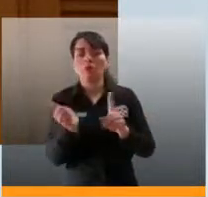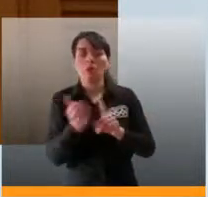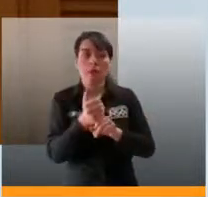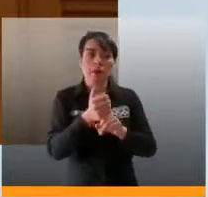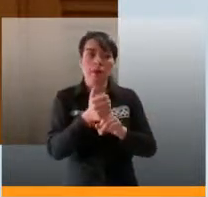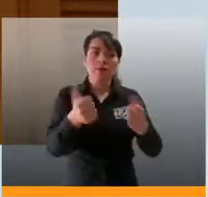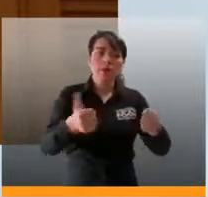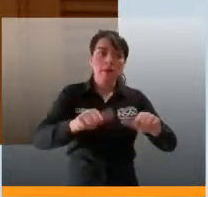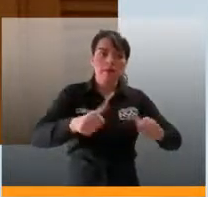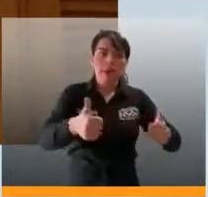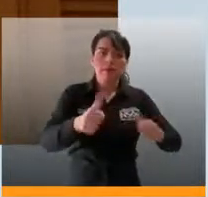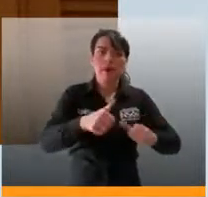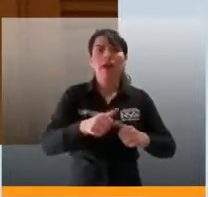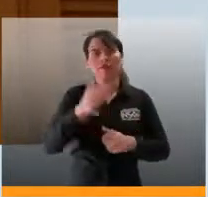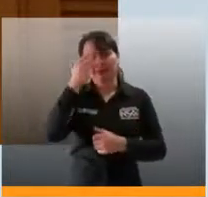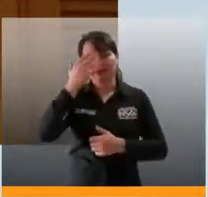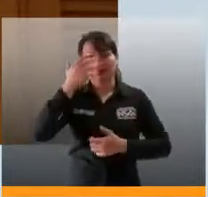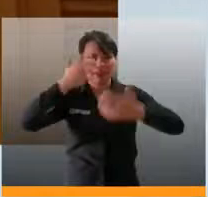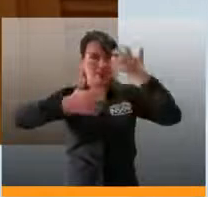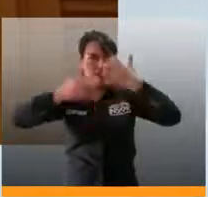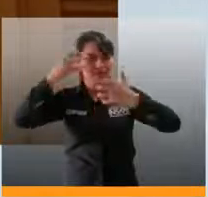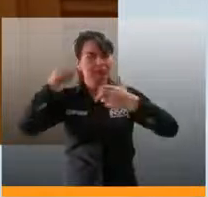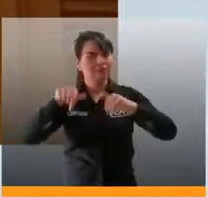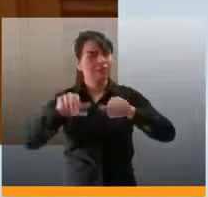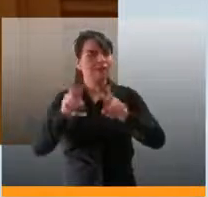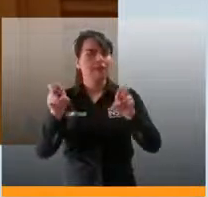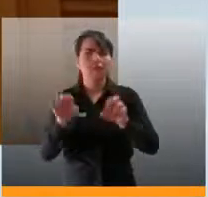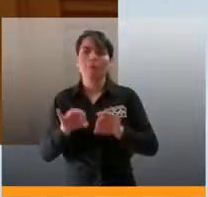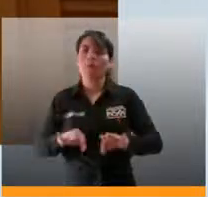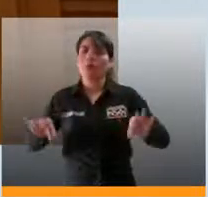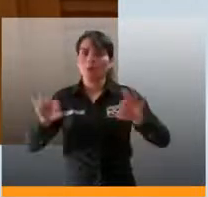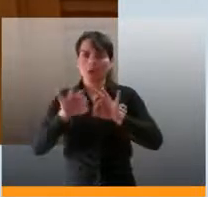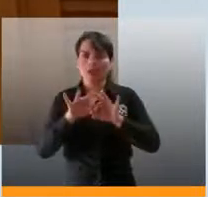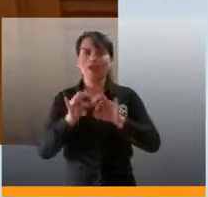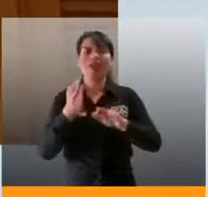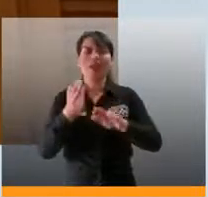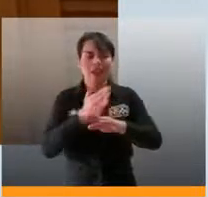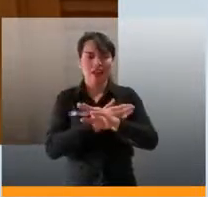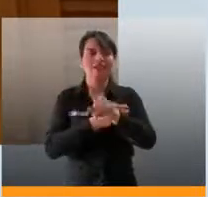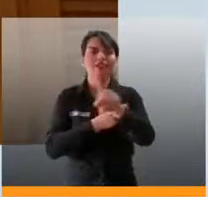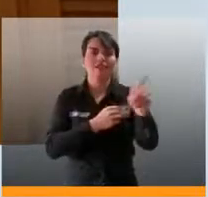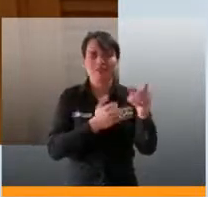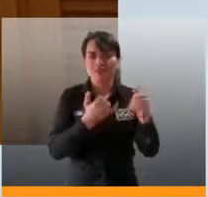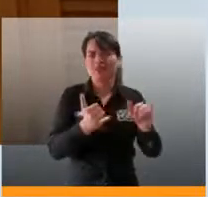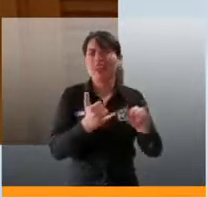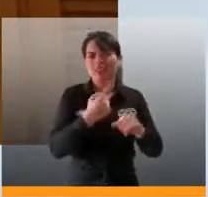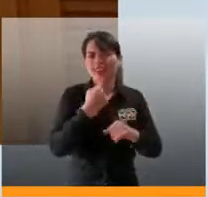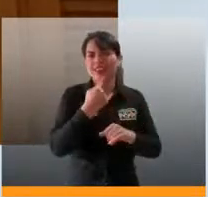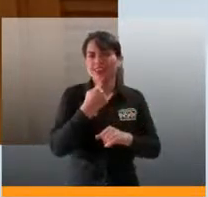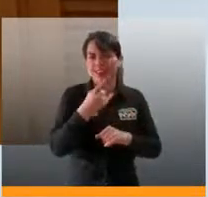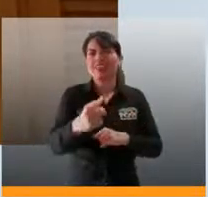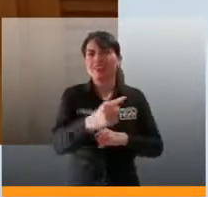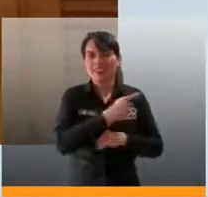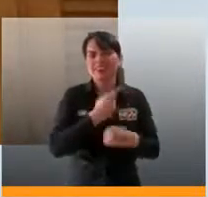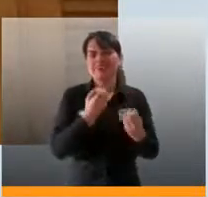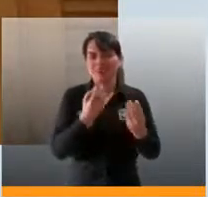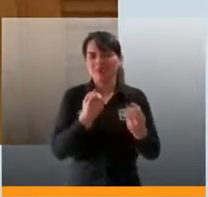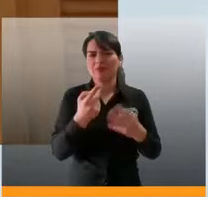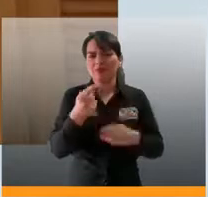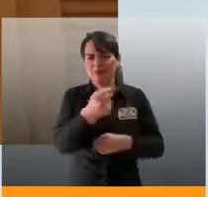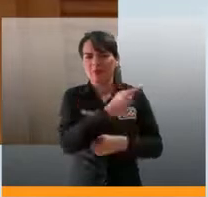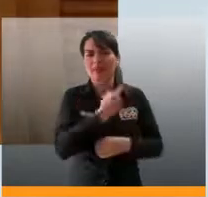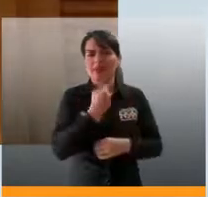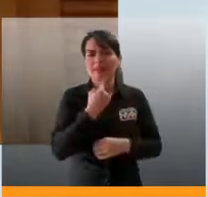de evaluación, que es tan importante y que los rectores aquí lo han mencionado varias veces.